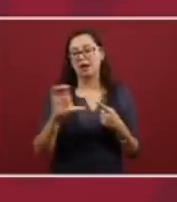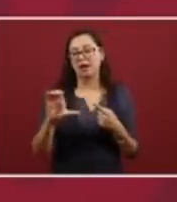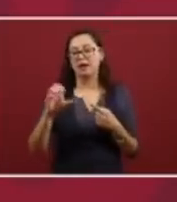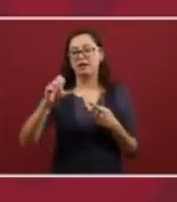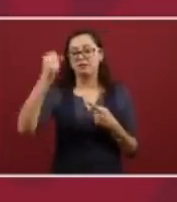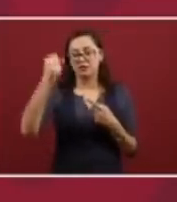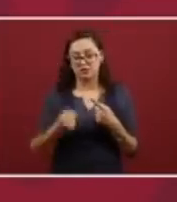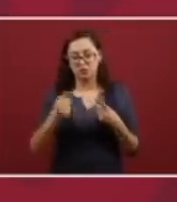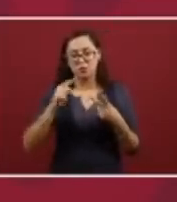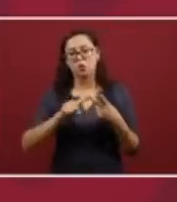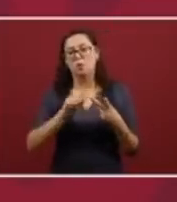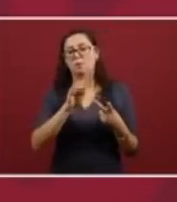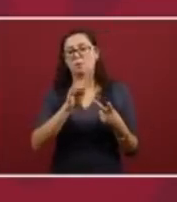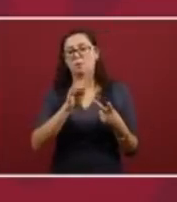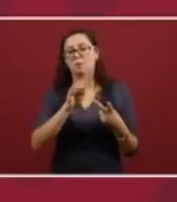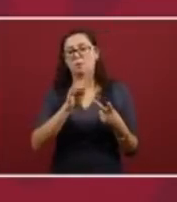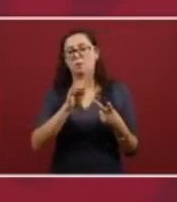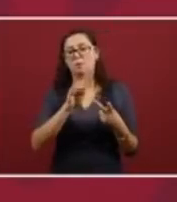norte